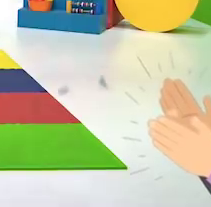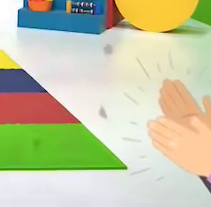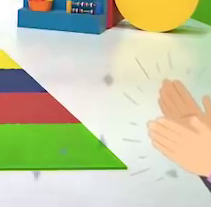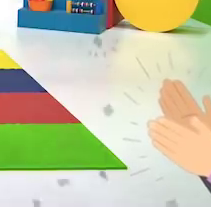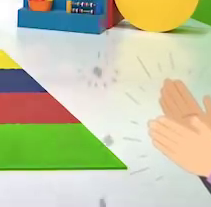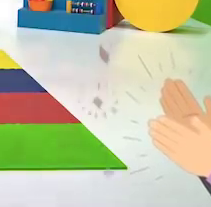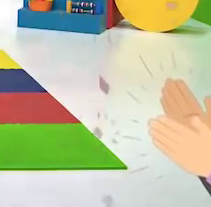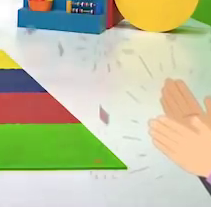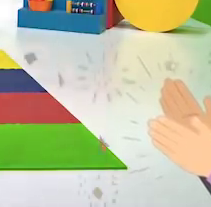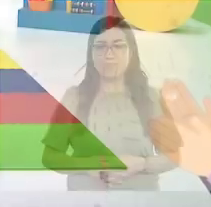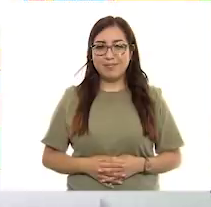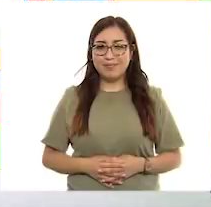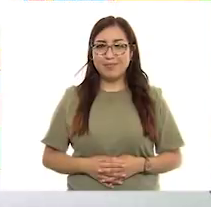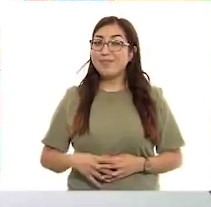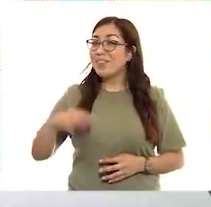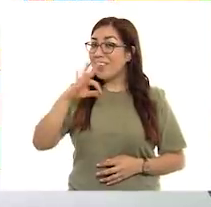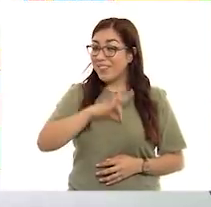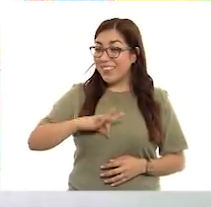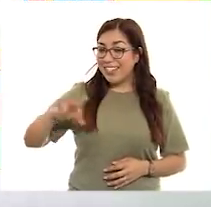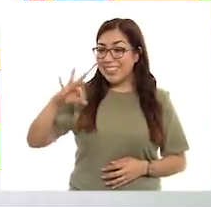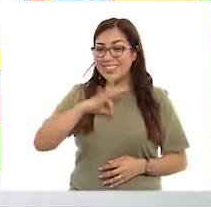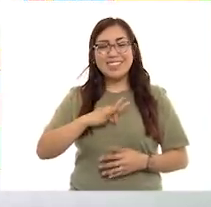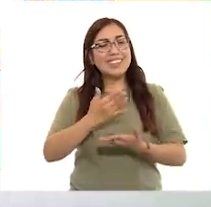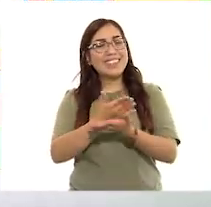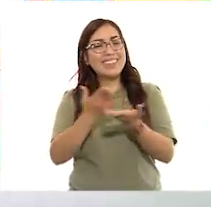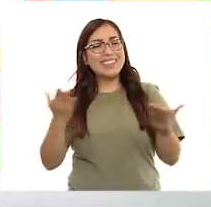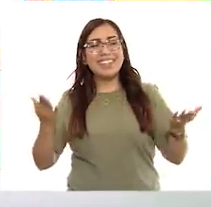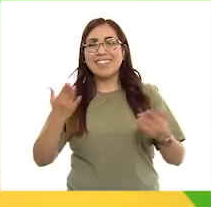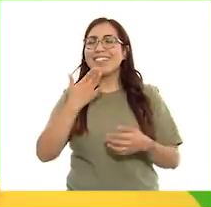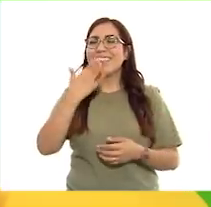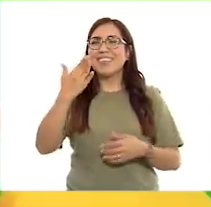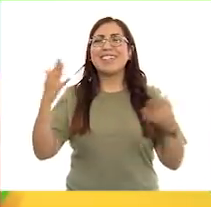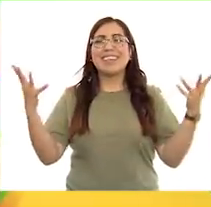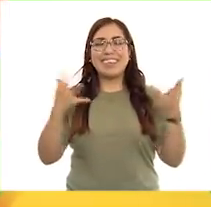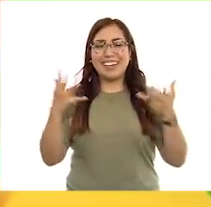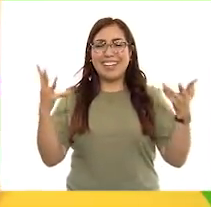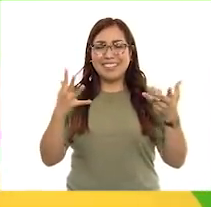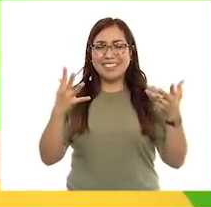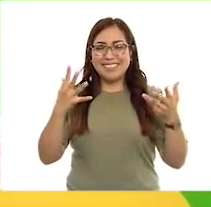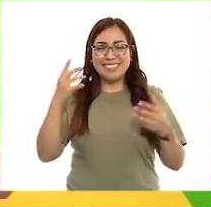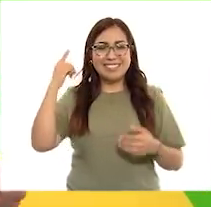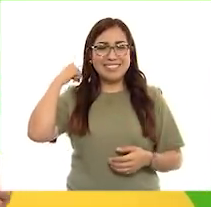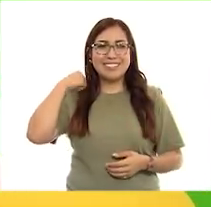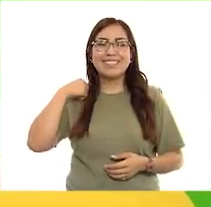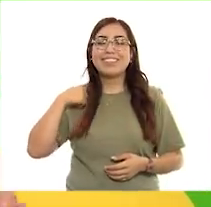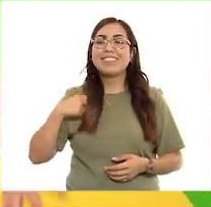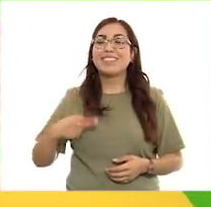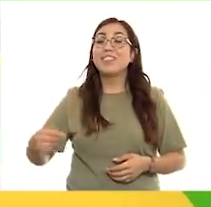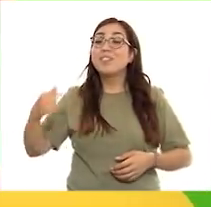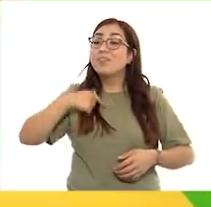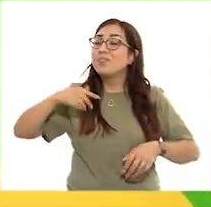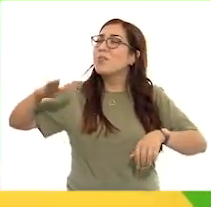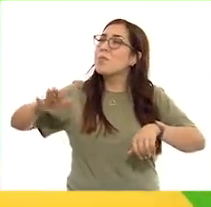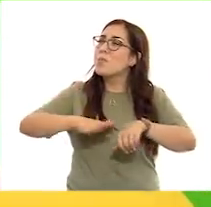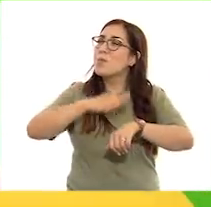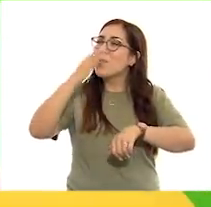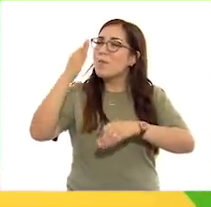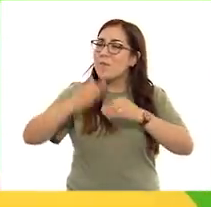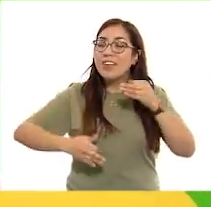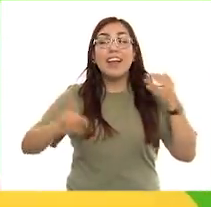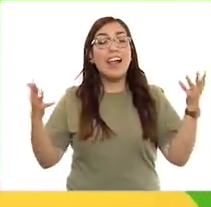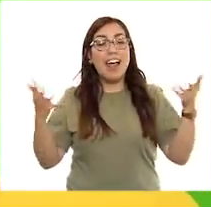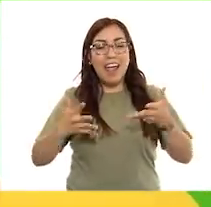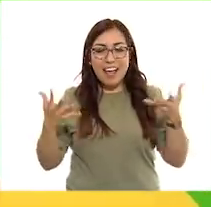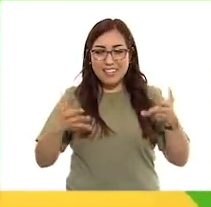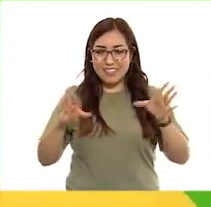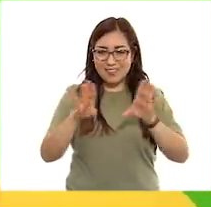dos. ¡Felicidades! ¡Lo hicieron muy bien! ¡Sí! ¡Por fin! ¡Por fin logré realizar la secuencia de movimientos!